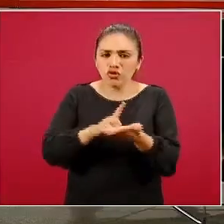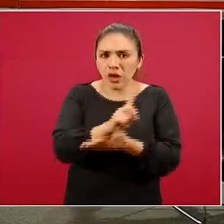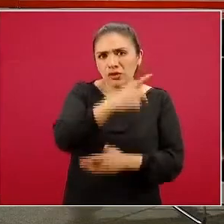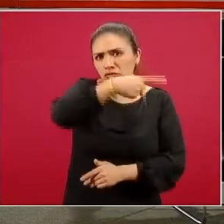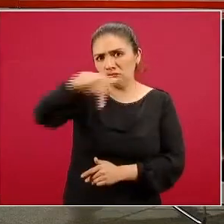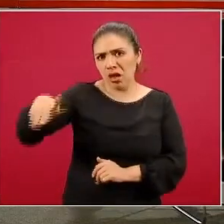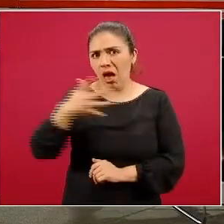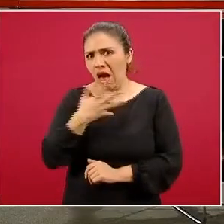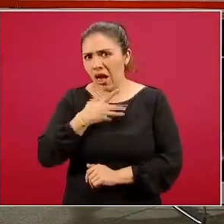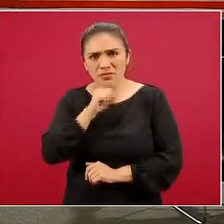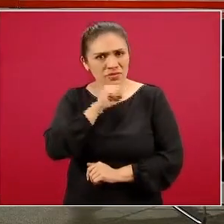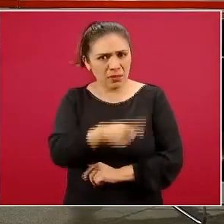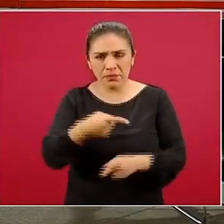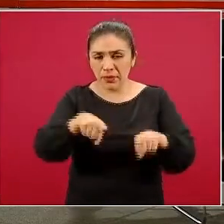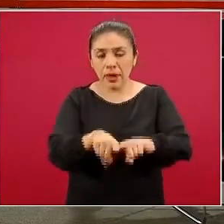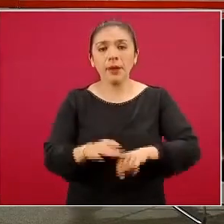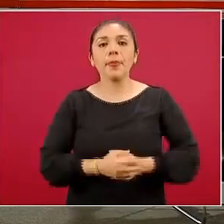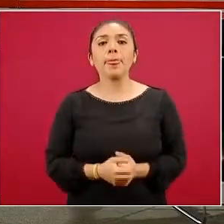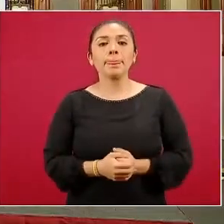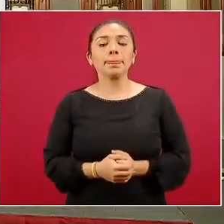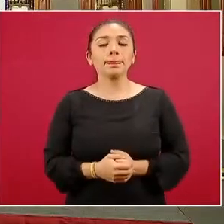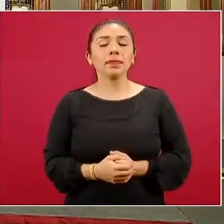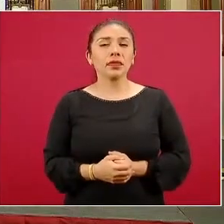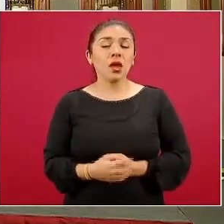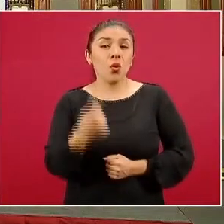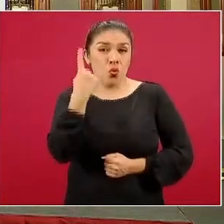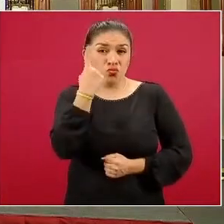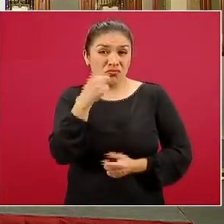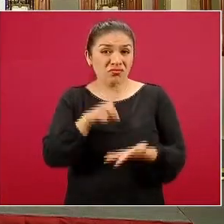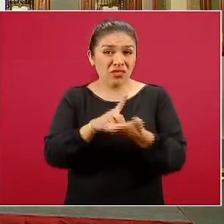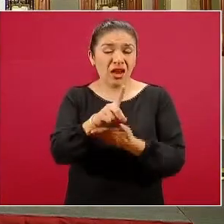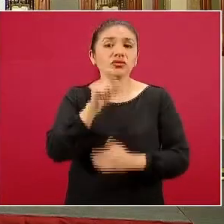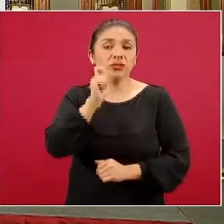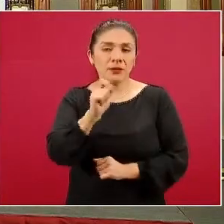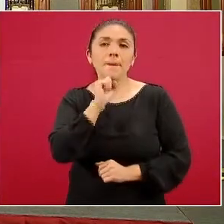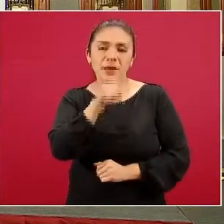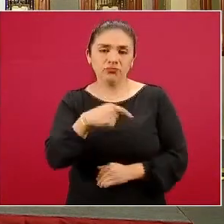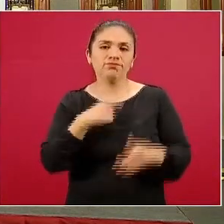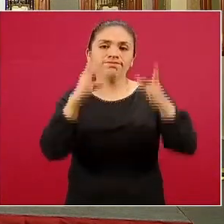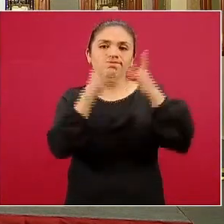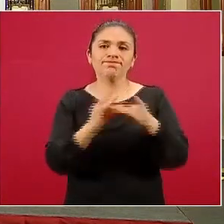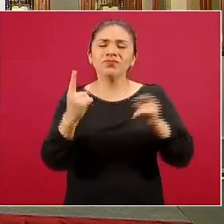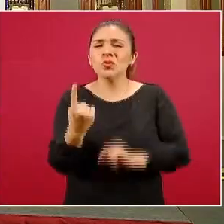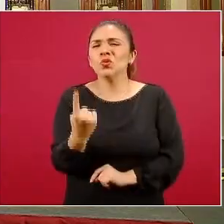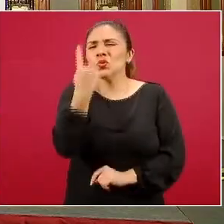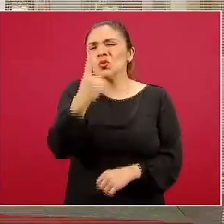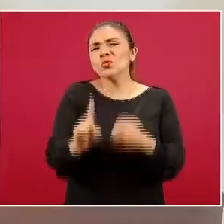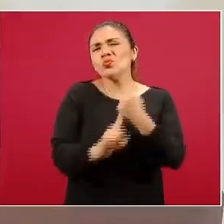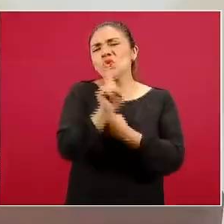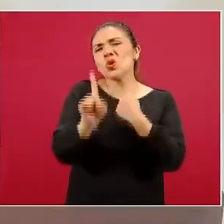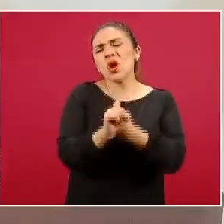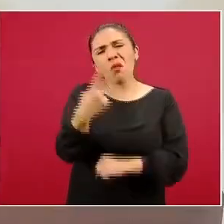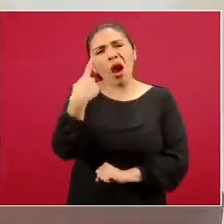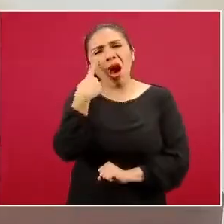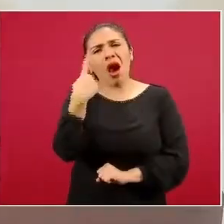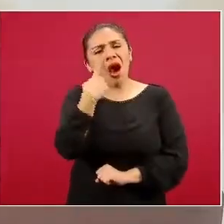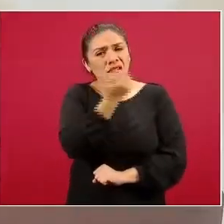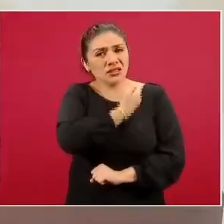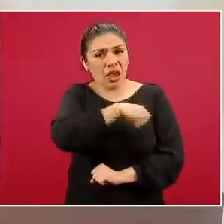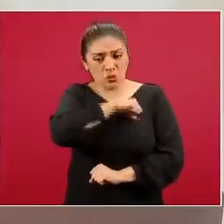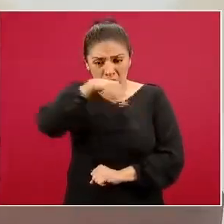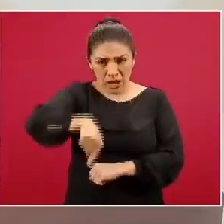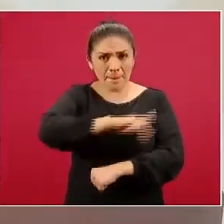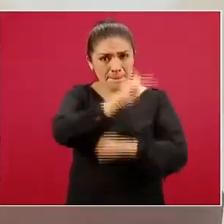que tenemos también. Y uno de estos es justamente hablar de un problema de salud pública, tanto en